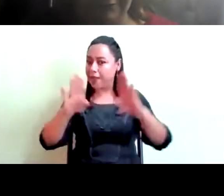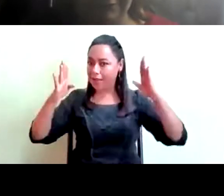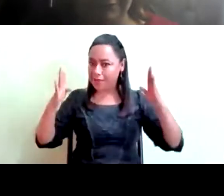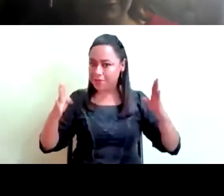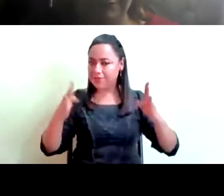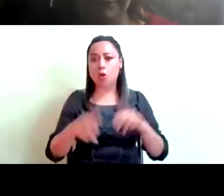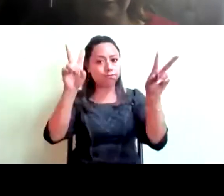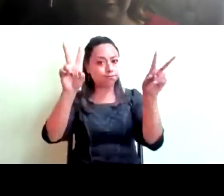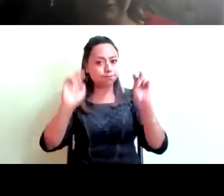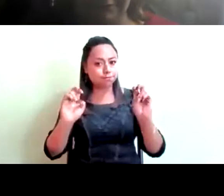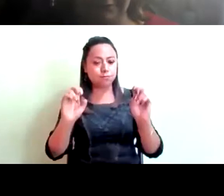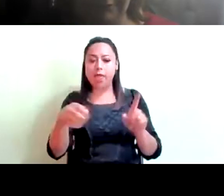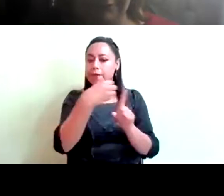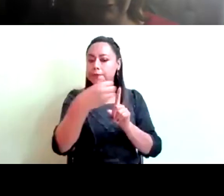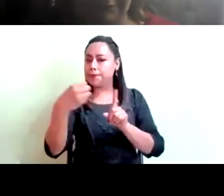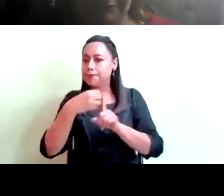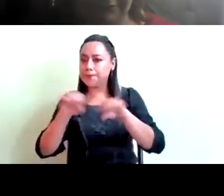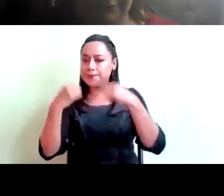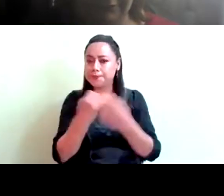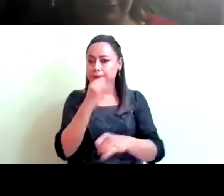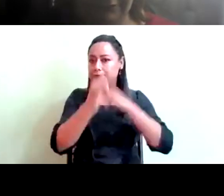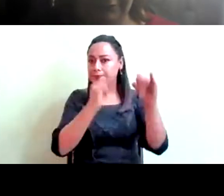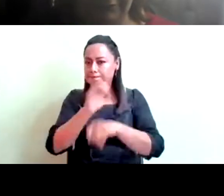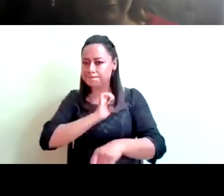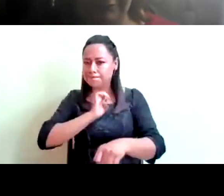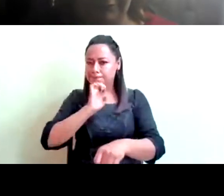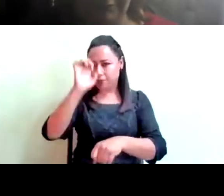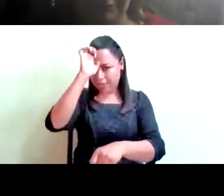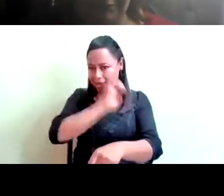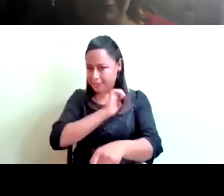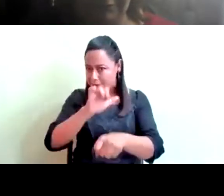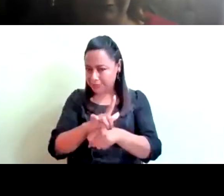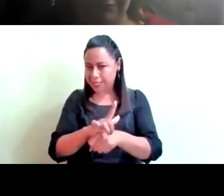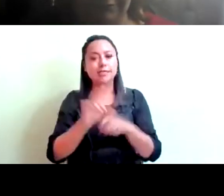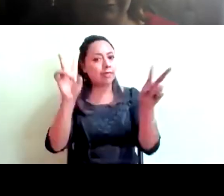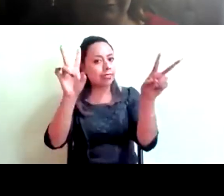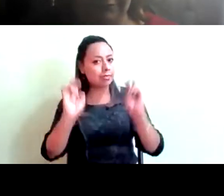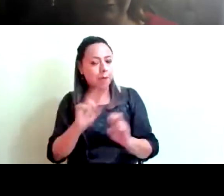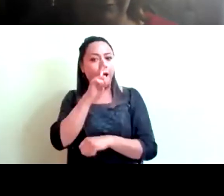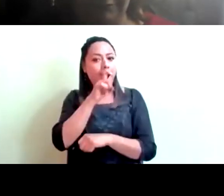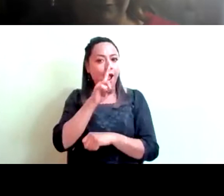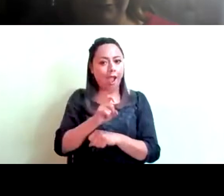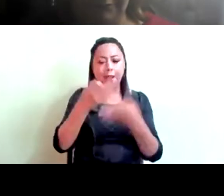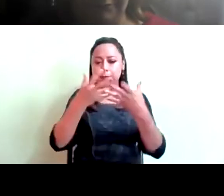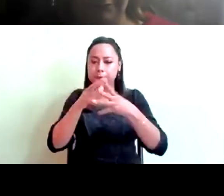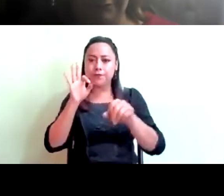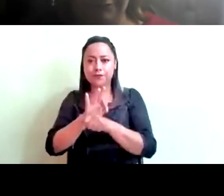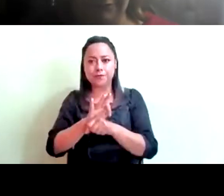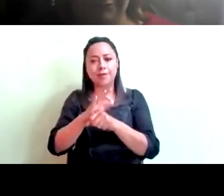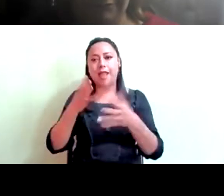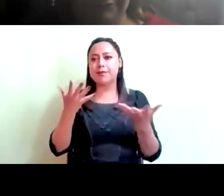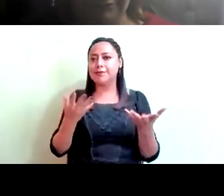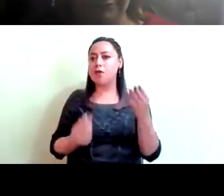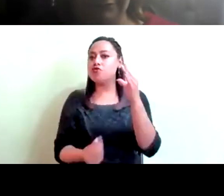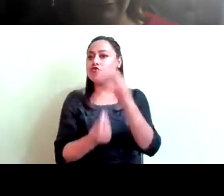a organismos internacionales especialistas en materia hídrica y ambiental hacia una nueva ley en materia